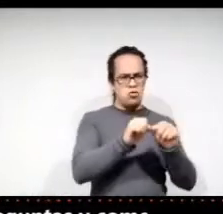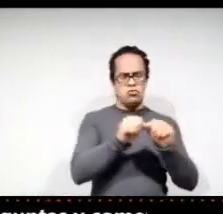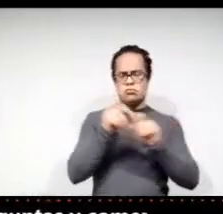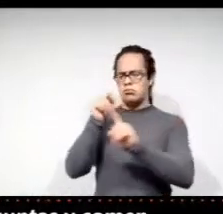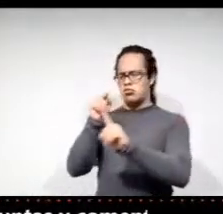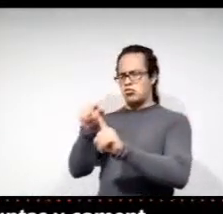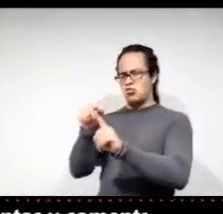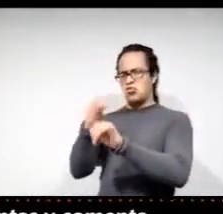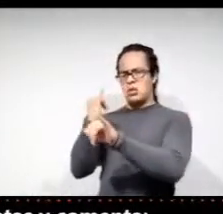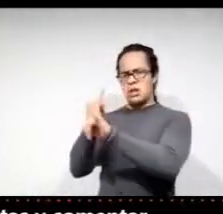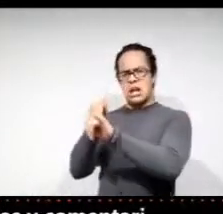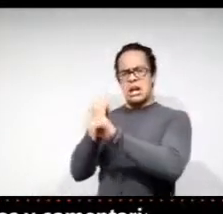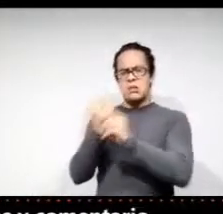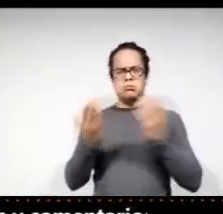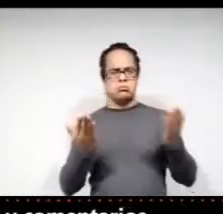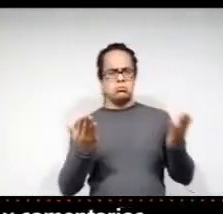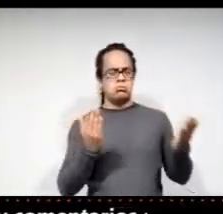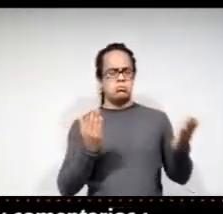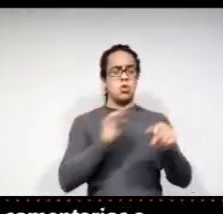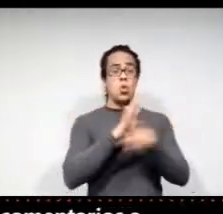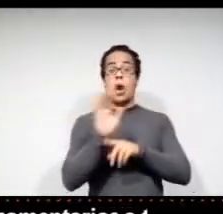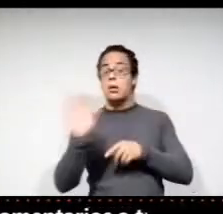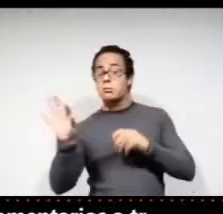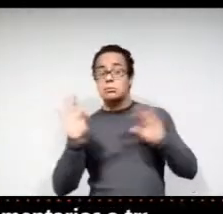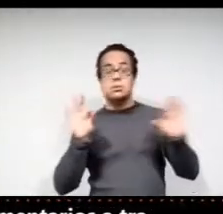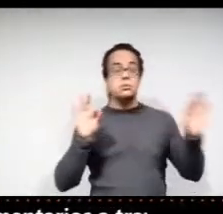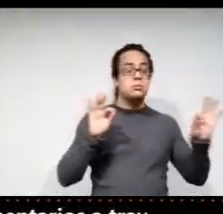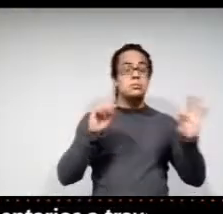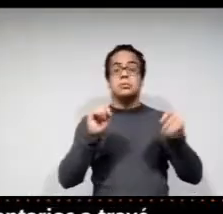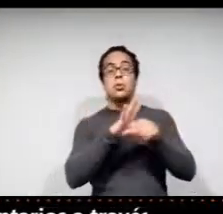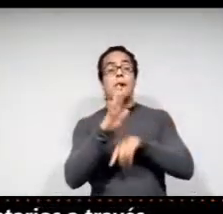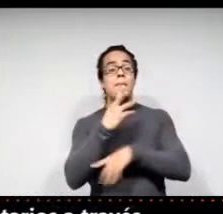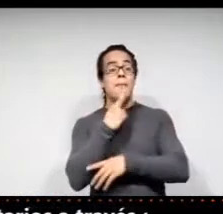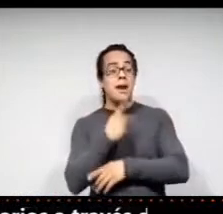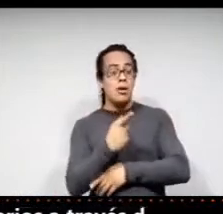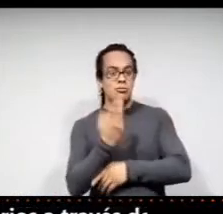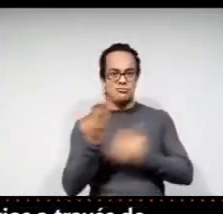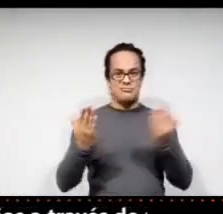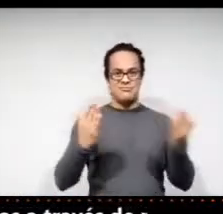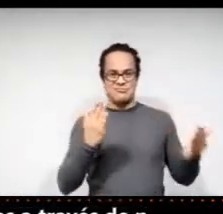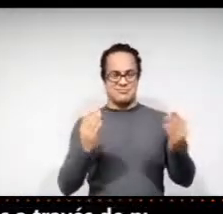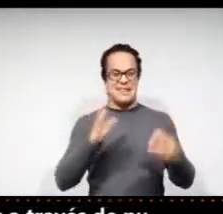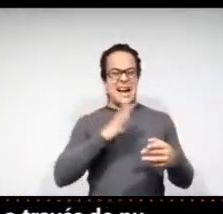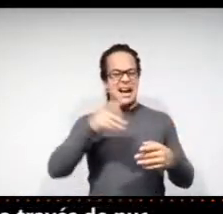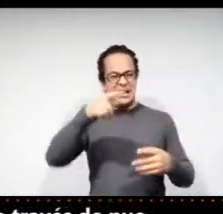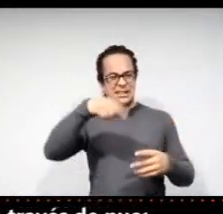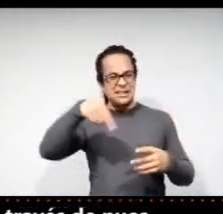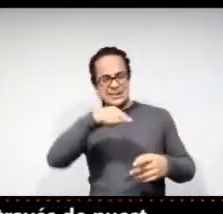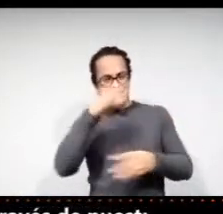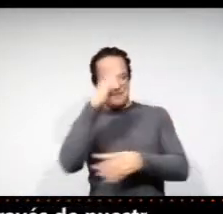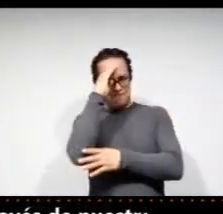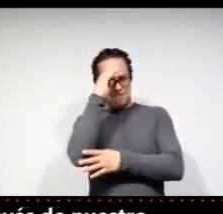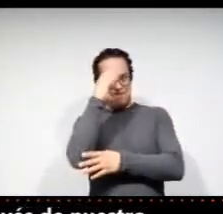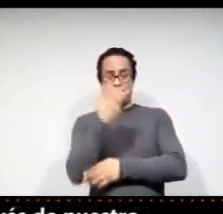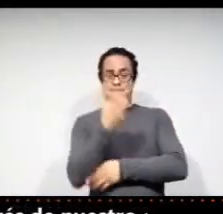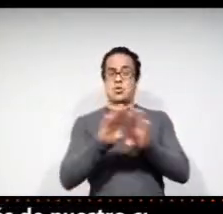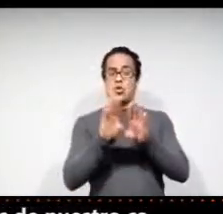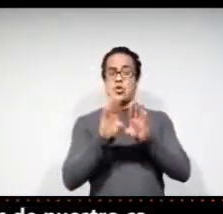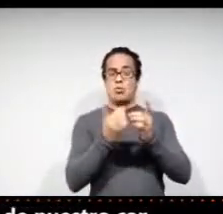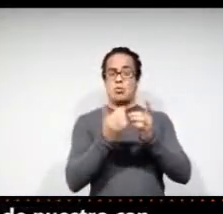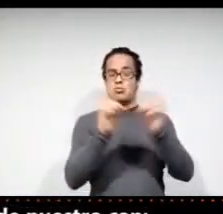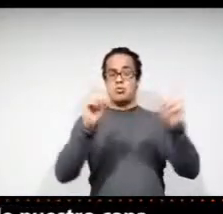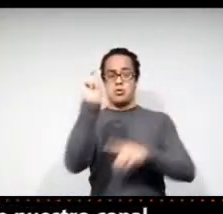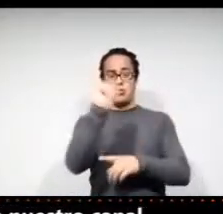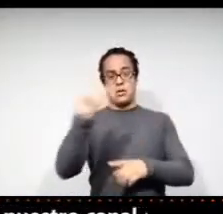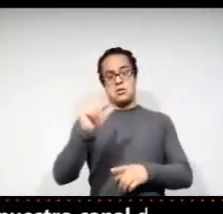en lo virtual? También tiene que ver con ese cambio de paradigma y de formas de entender el desarrollo profesional. Bueno, esa sería